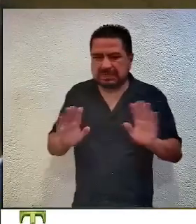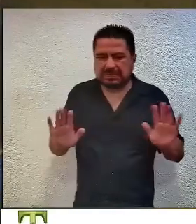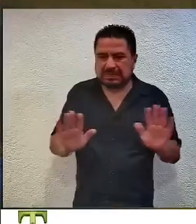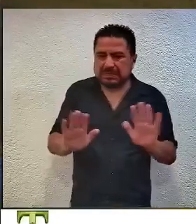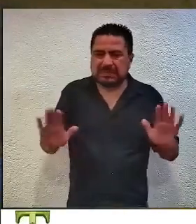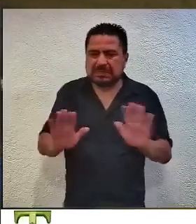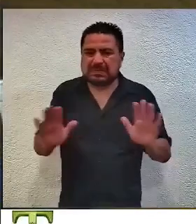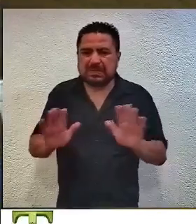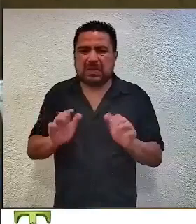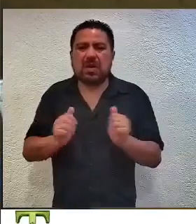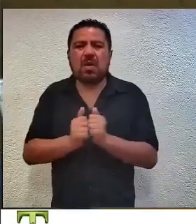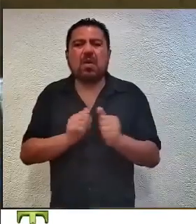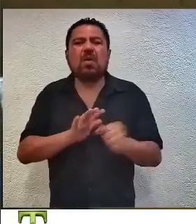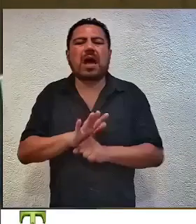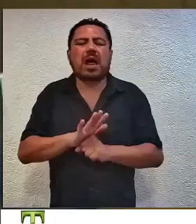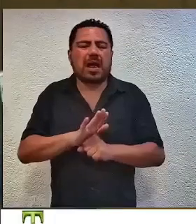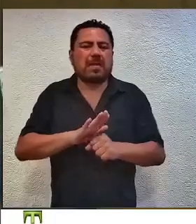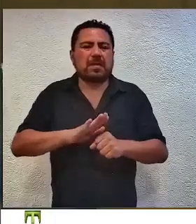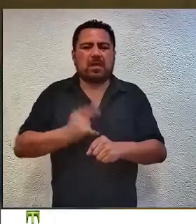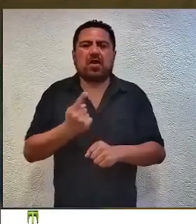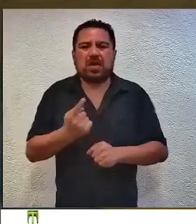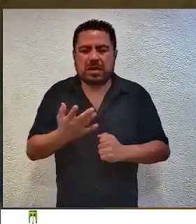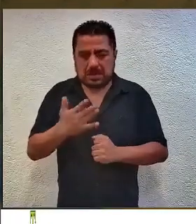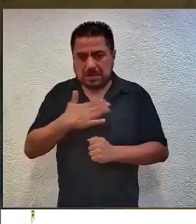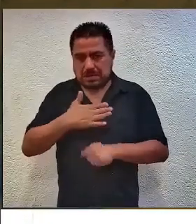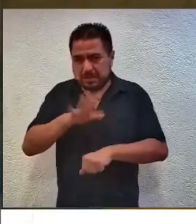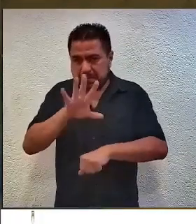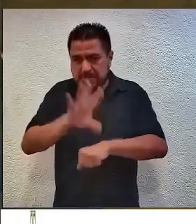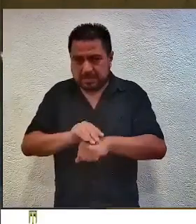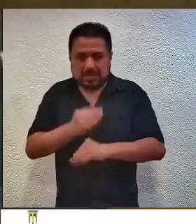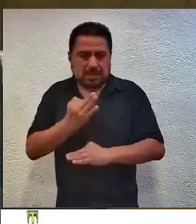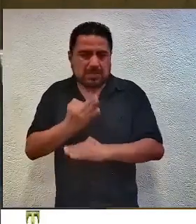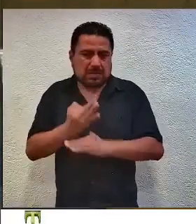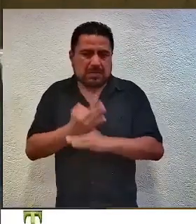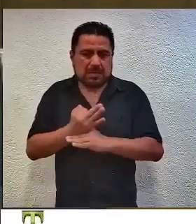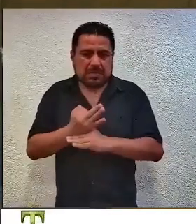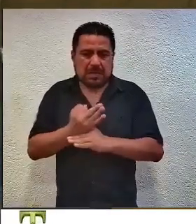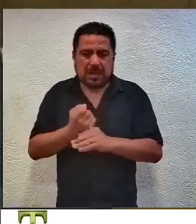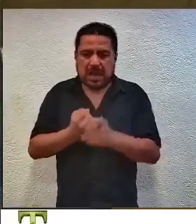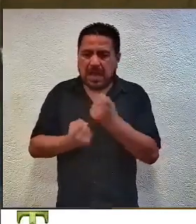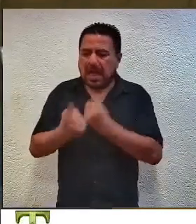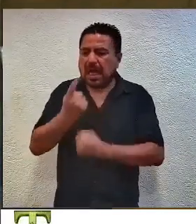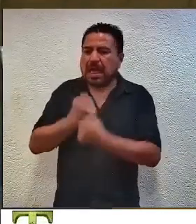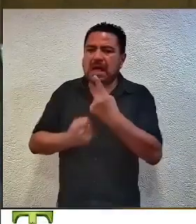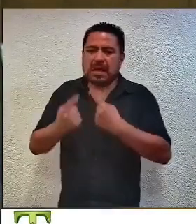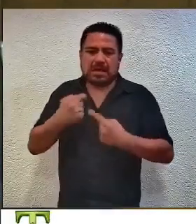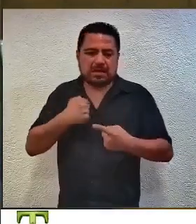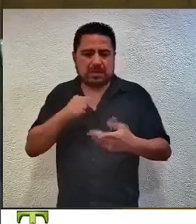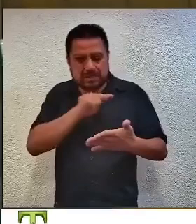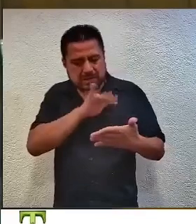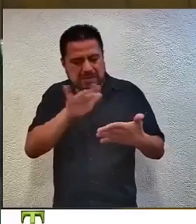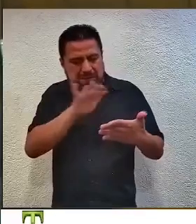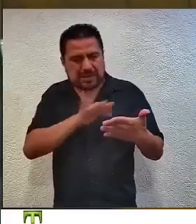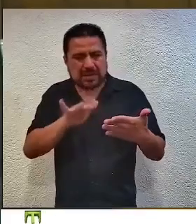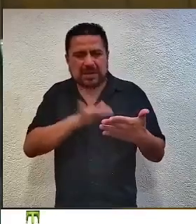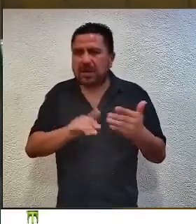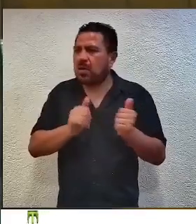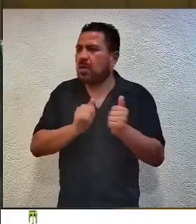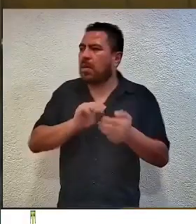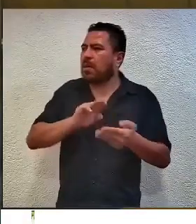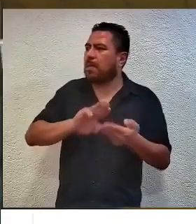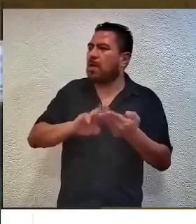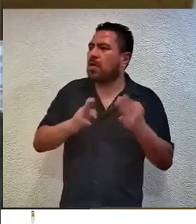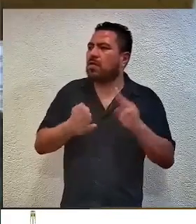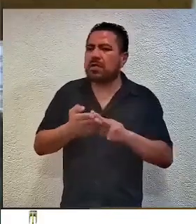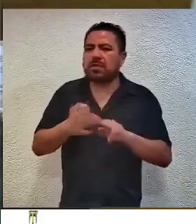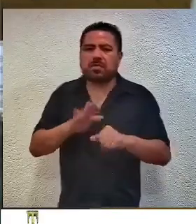los razonamientos del por qué, me permitiré en algunas partes leer el motivo de mis